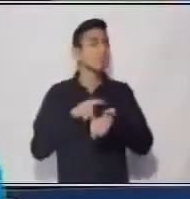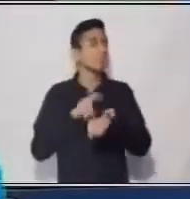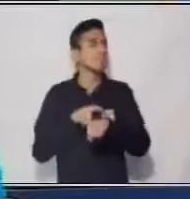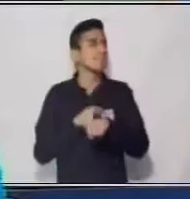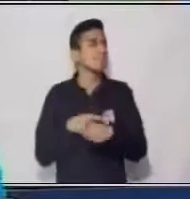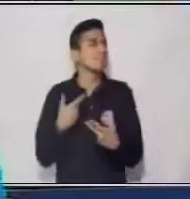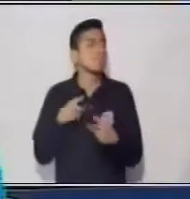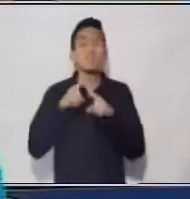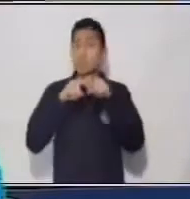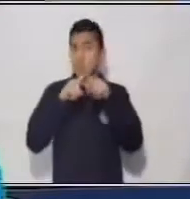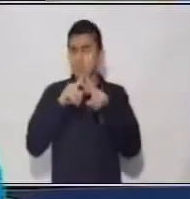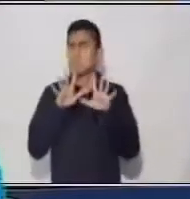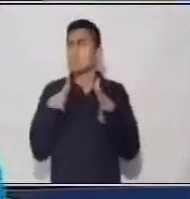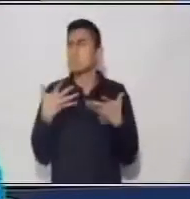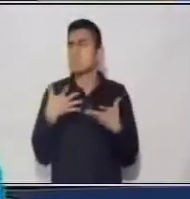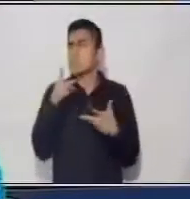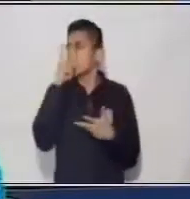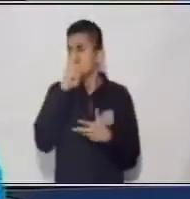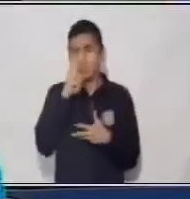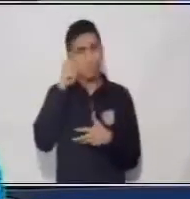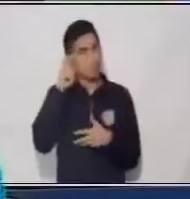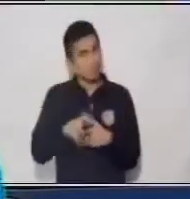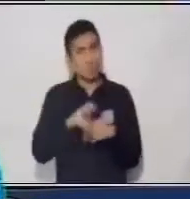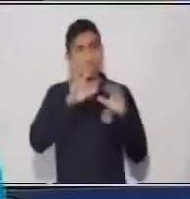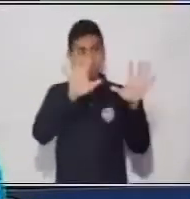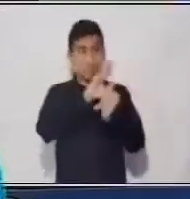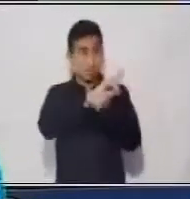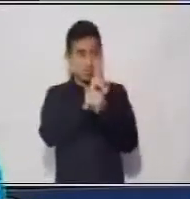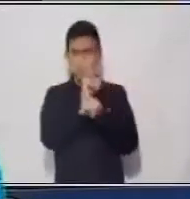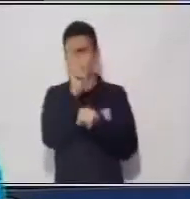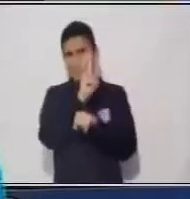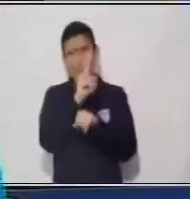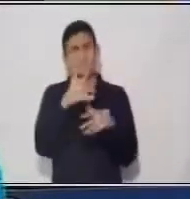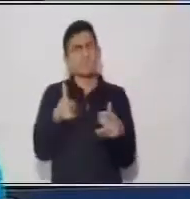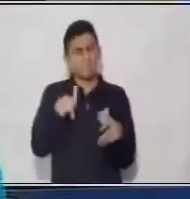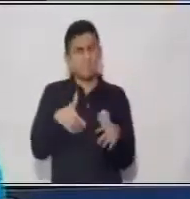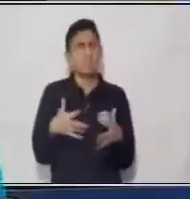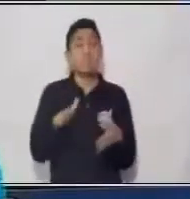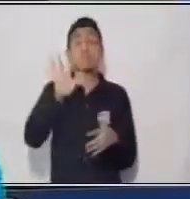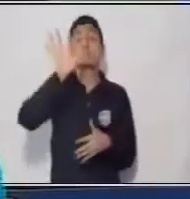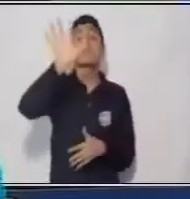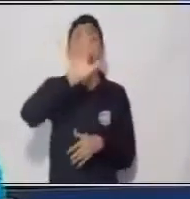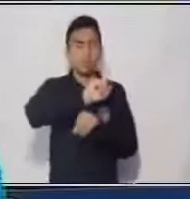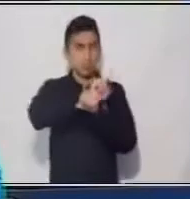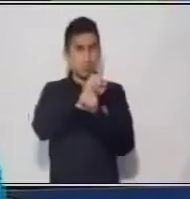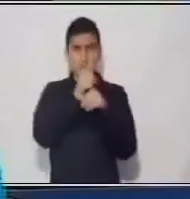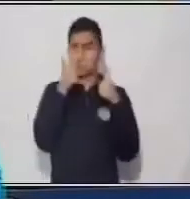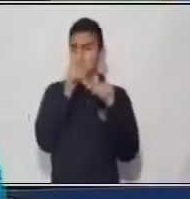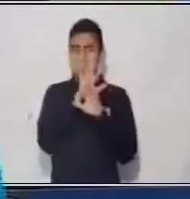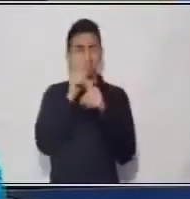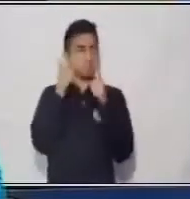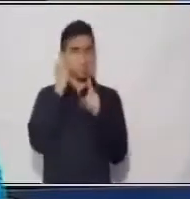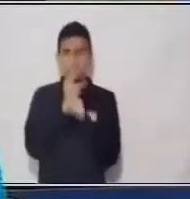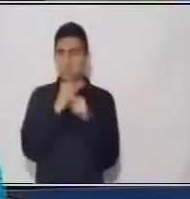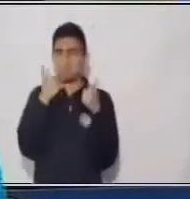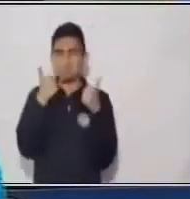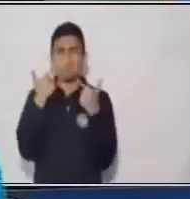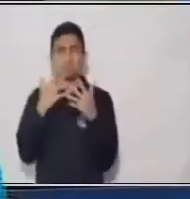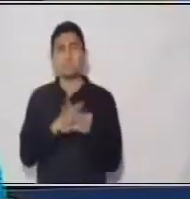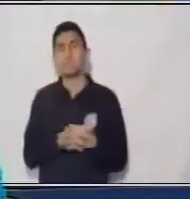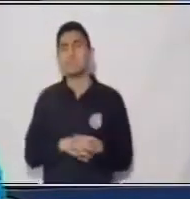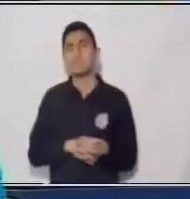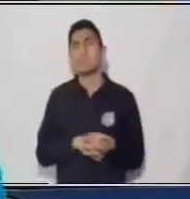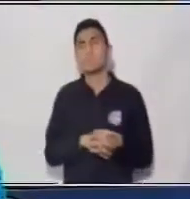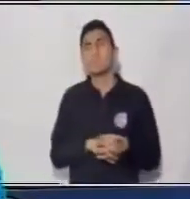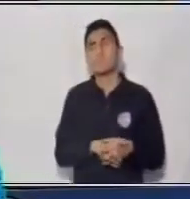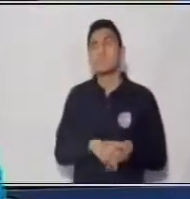varió. Porque ya no me llevó 10 minutos, ahora me llevó 5 minutos. Entonces,